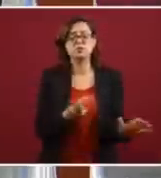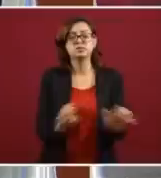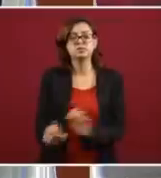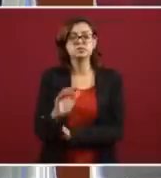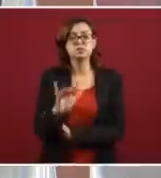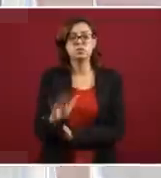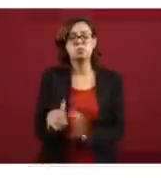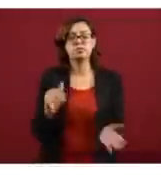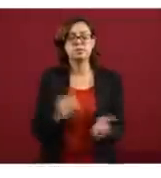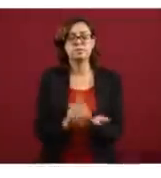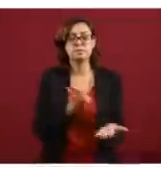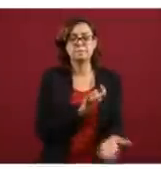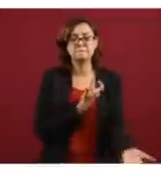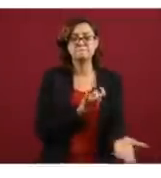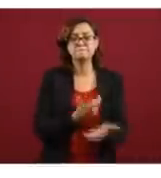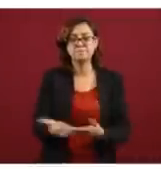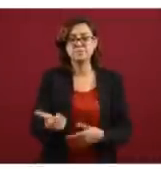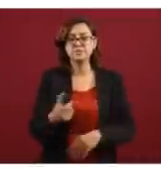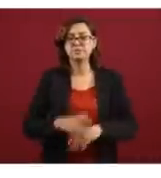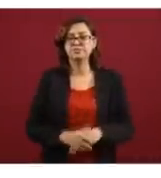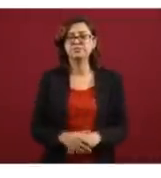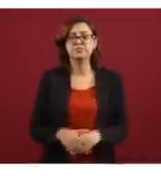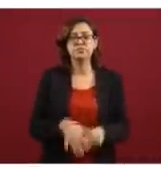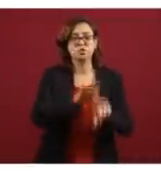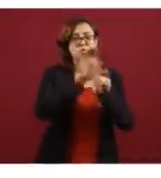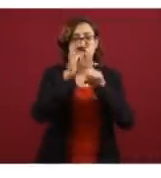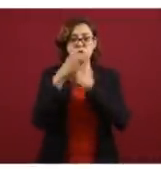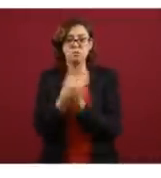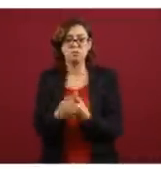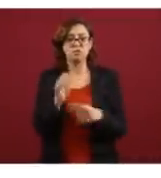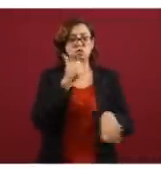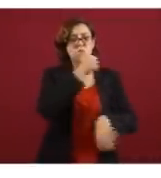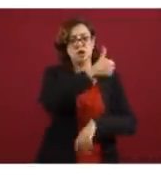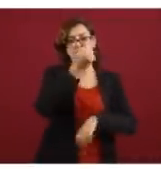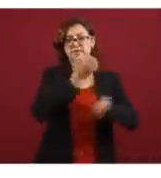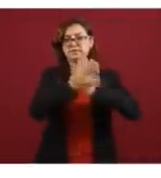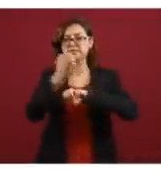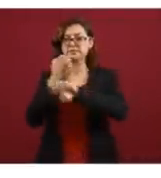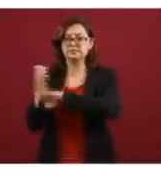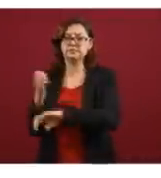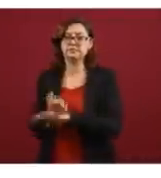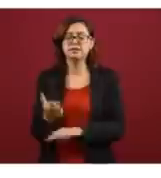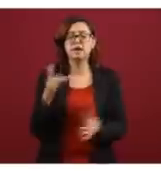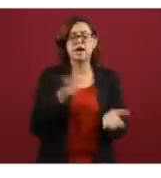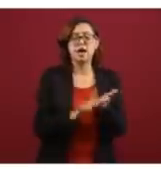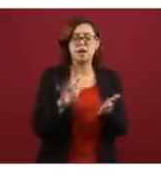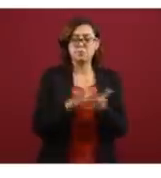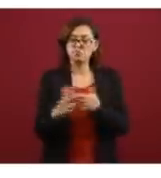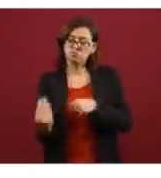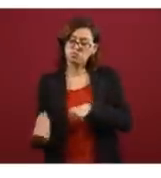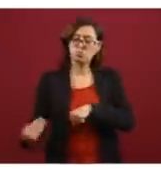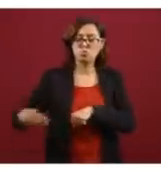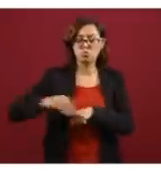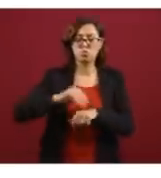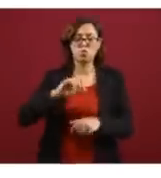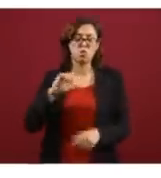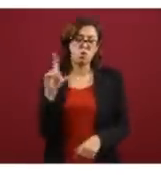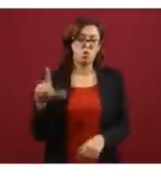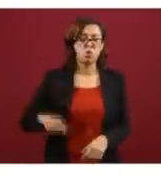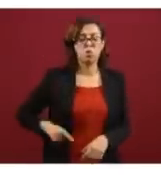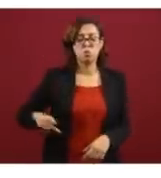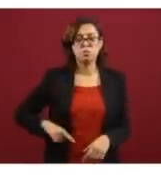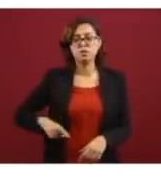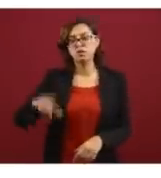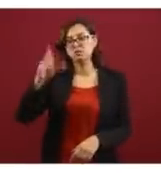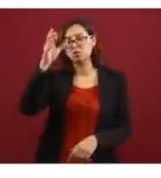69.950.000 pesos a estas comisiones locales, con un apoyo, un subsidio adicional al gobierno del estado de